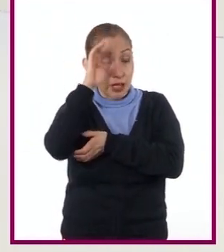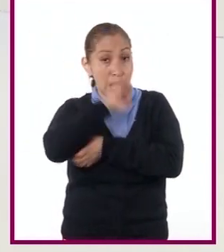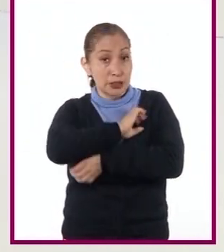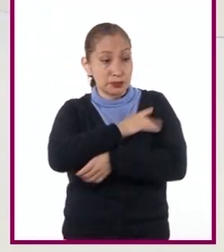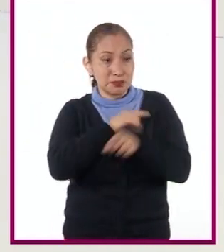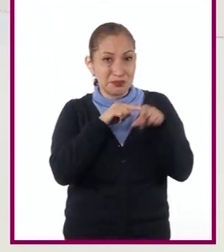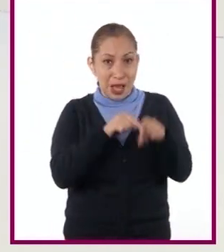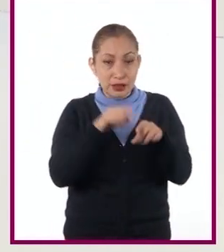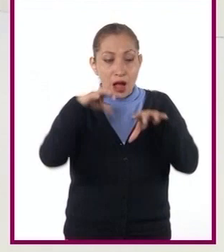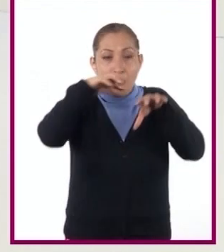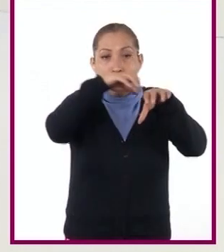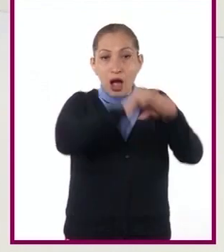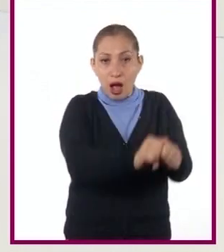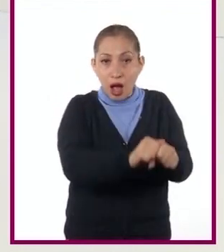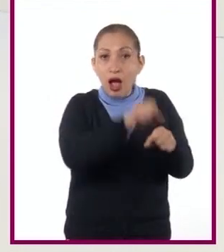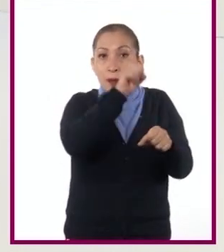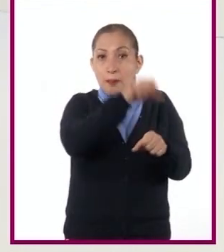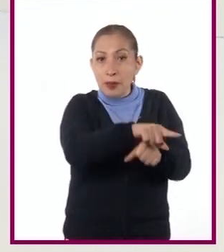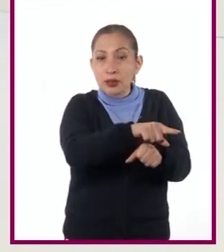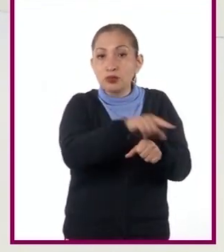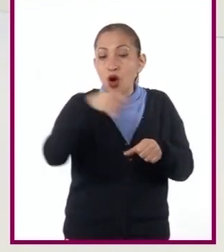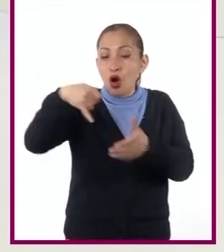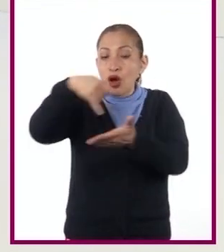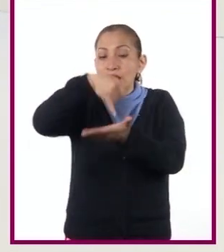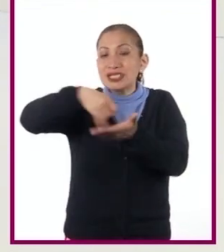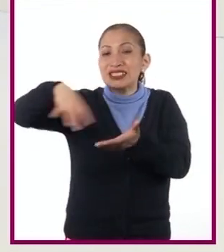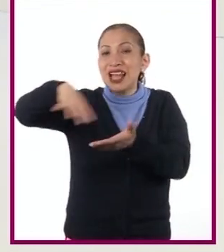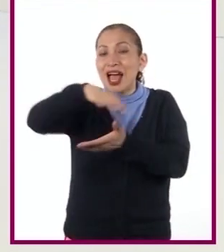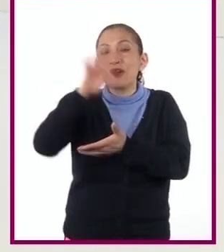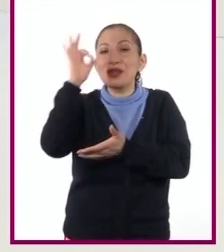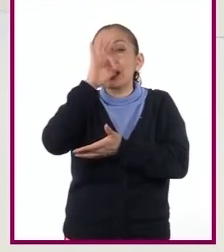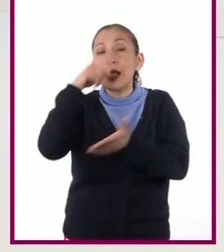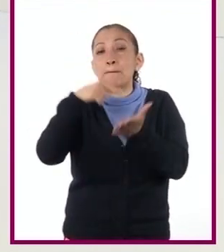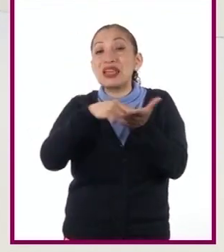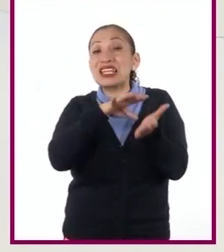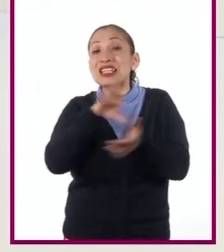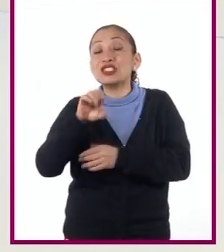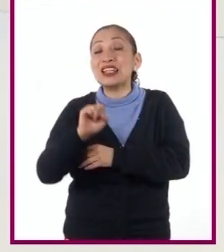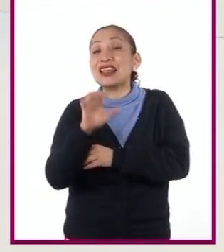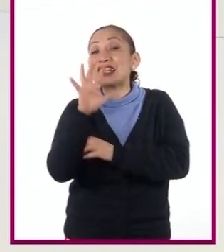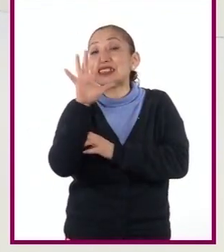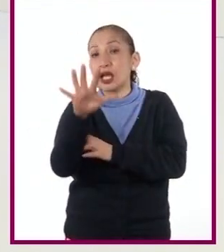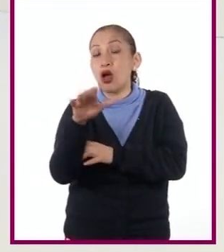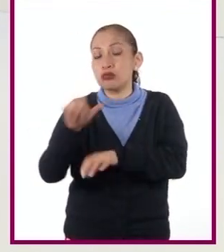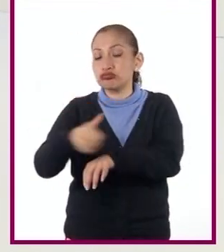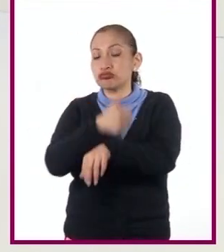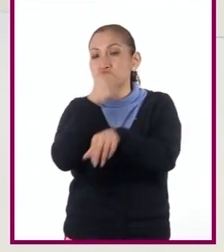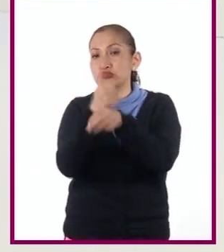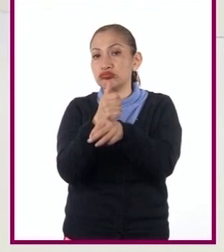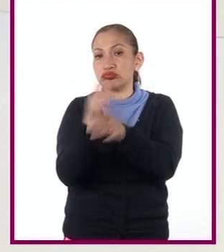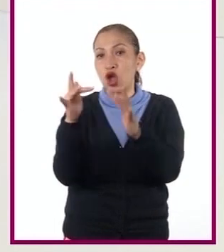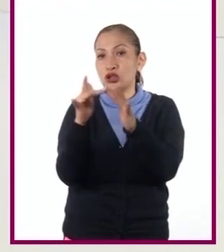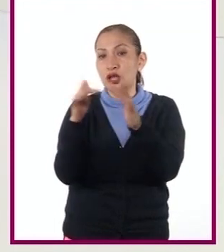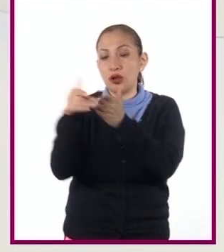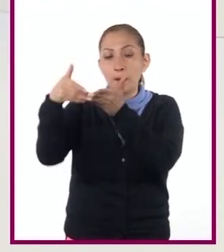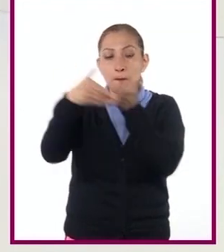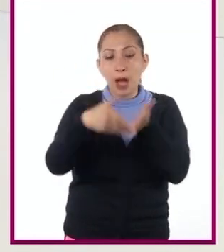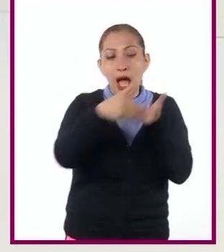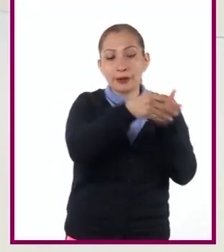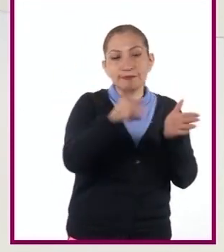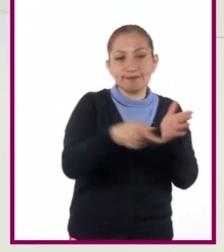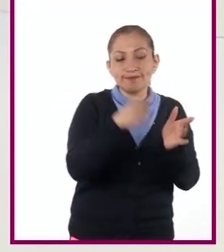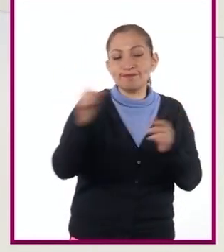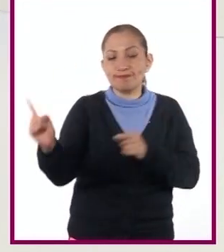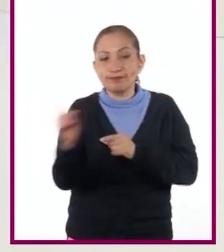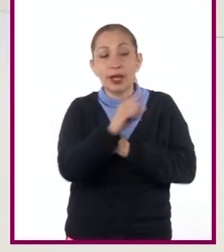España conquistó aquel archipiélago en 1565 y estableció el contacto marítimo regular